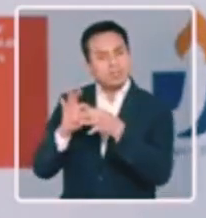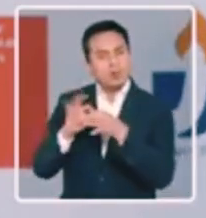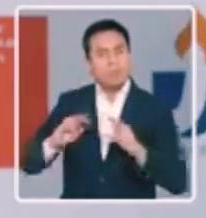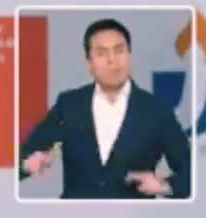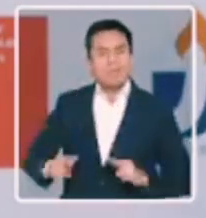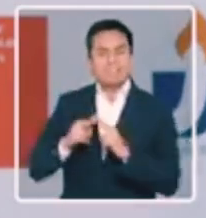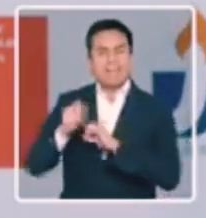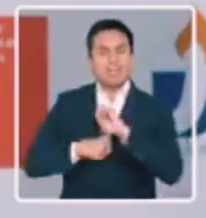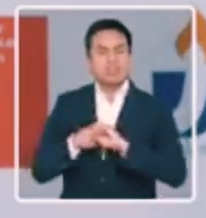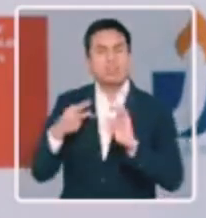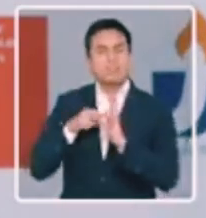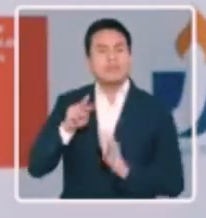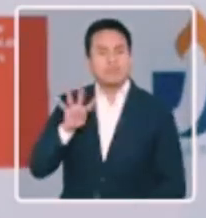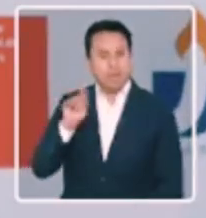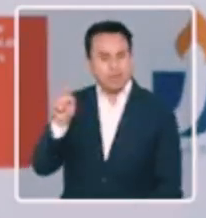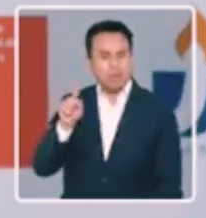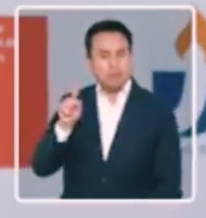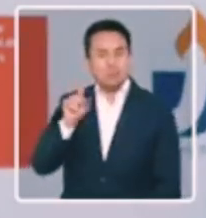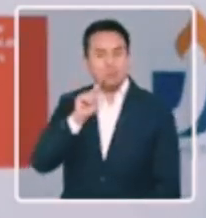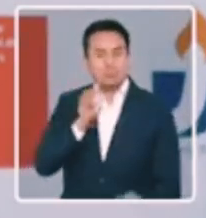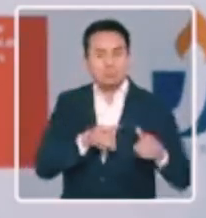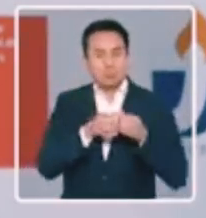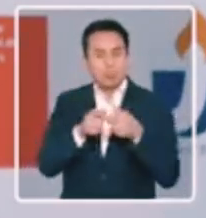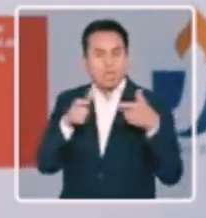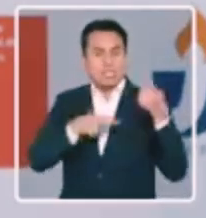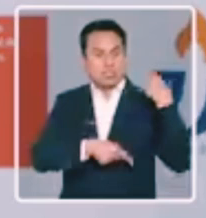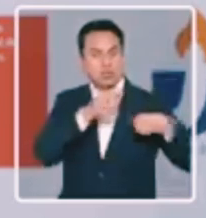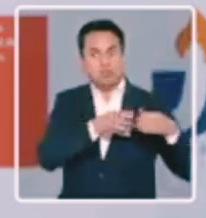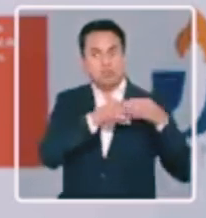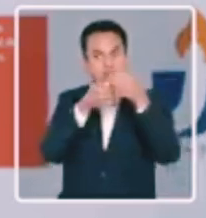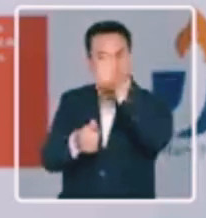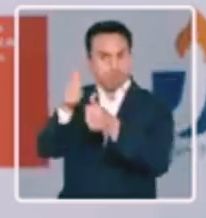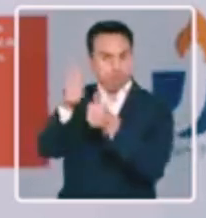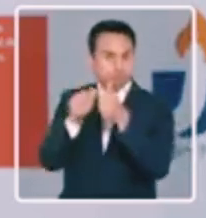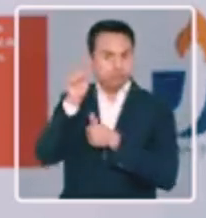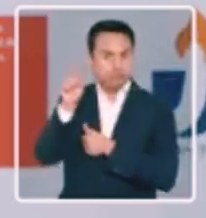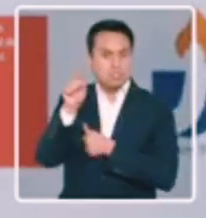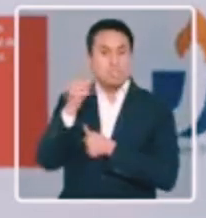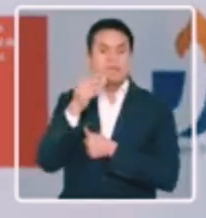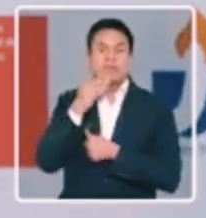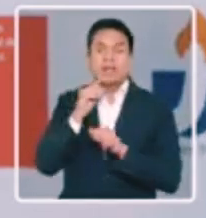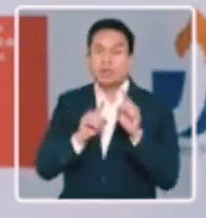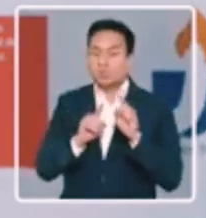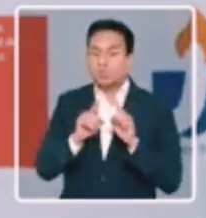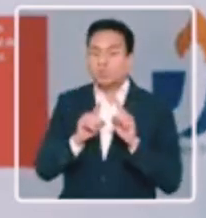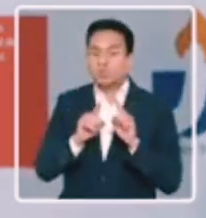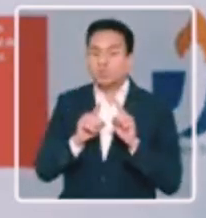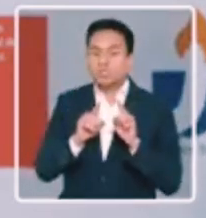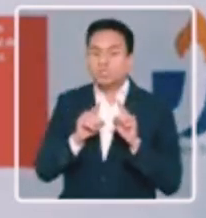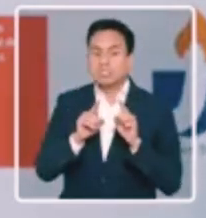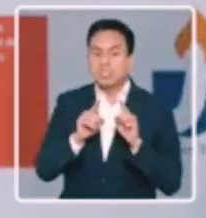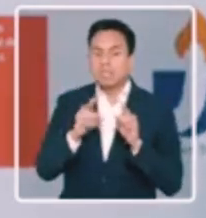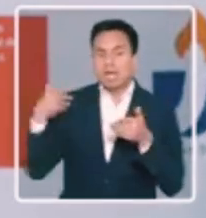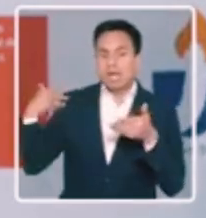París 2024 en donde llegamos con nuestra delegación más grande en la historia sin contar aquellas las que las que hemos